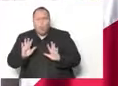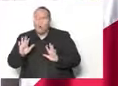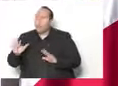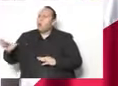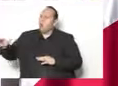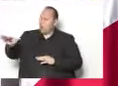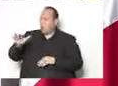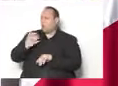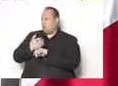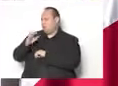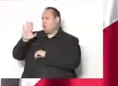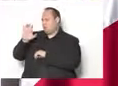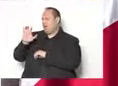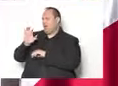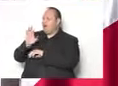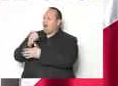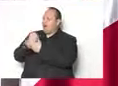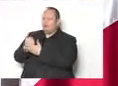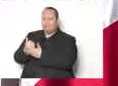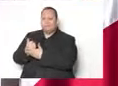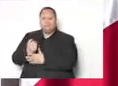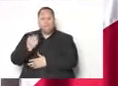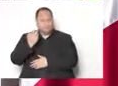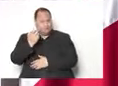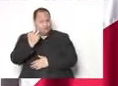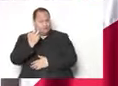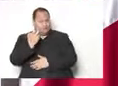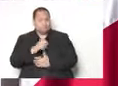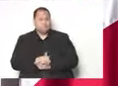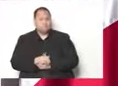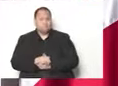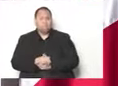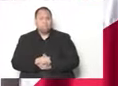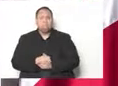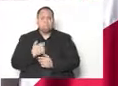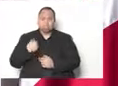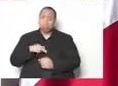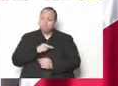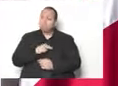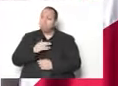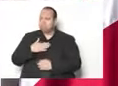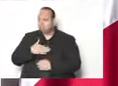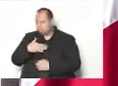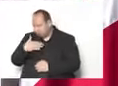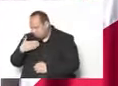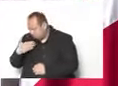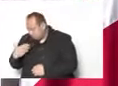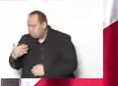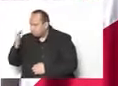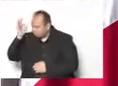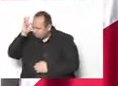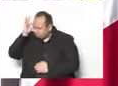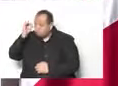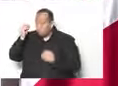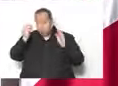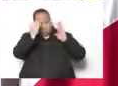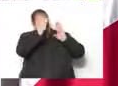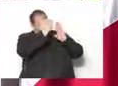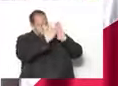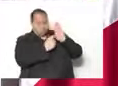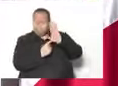Baja California. En ese sentido, nos permitimos poner a su amable consideración lo